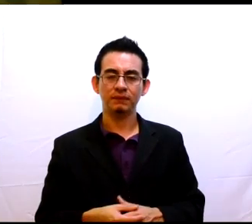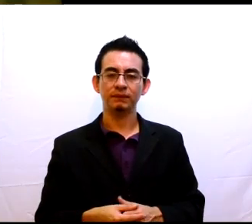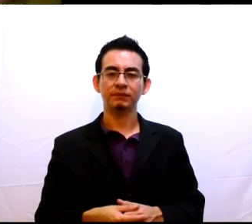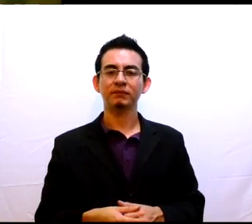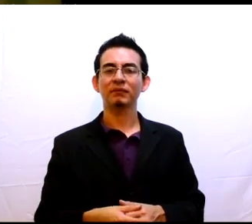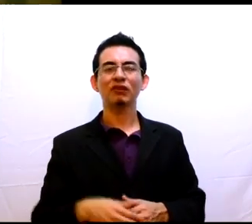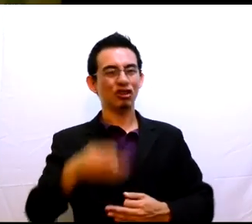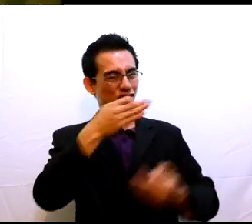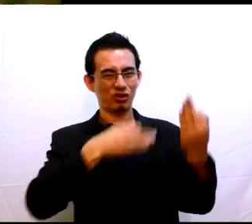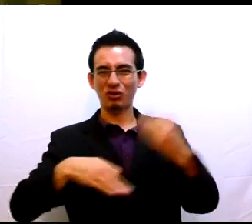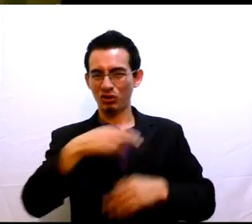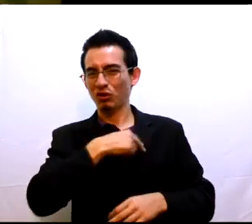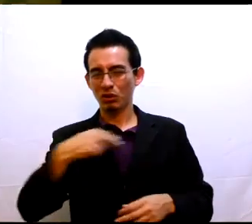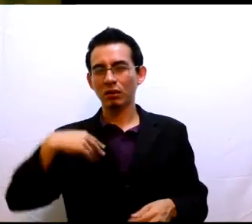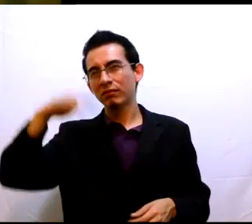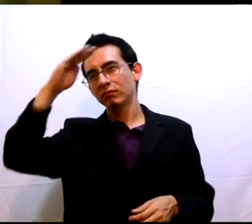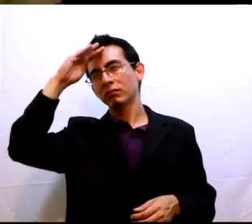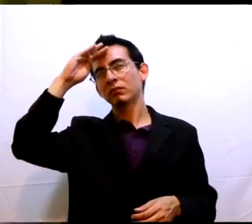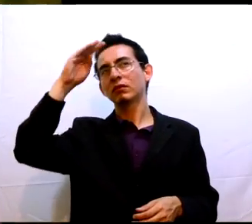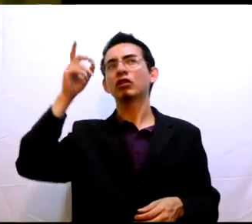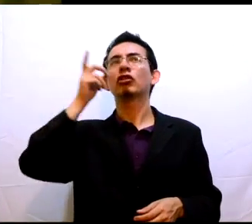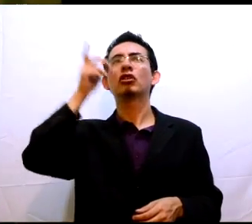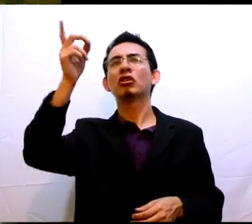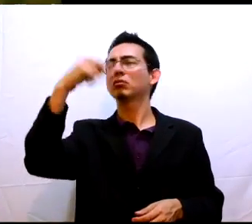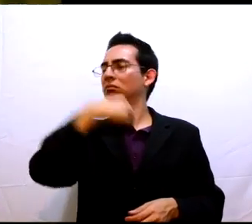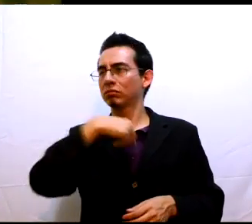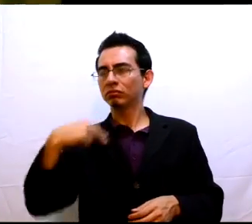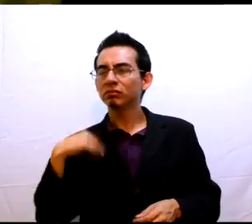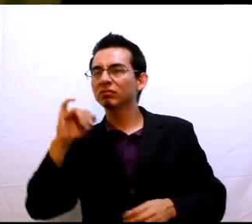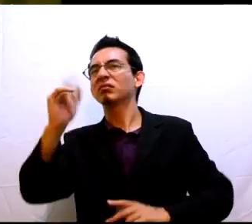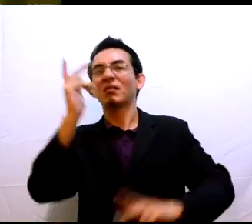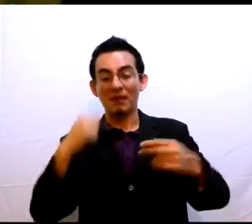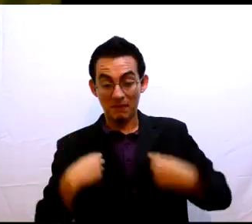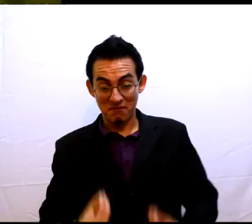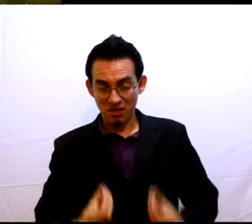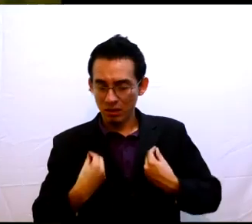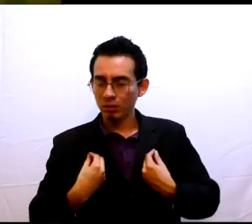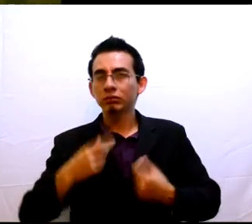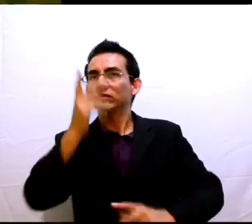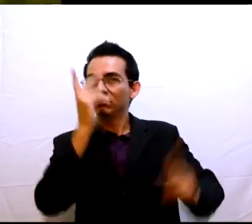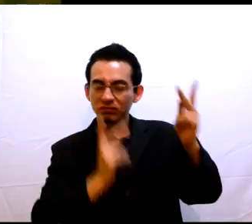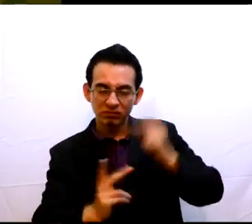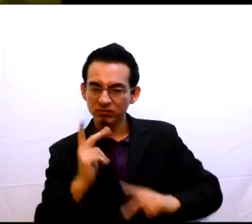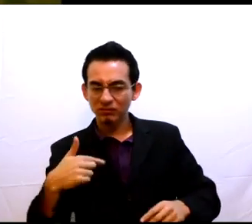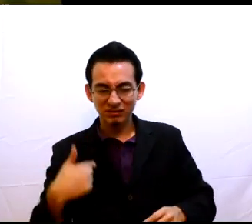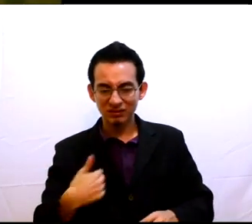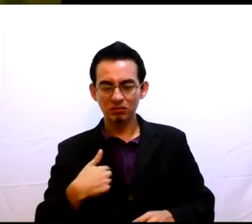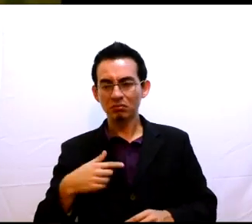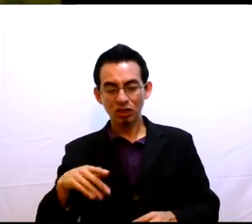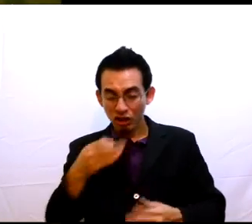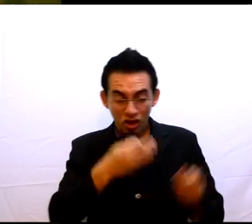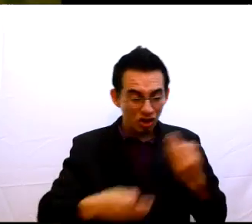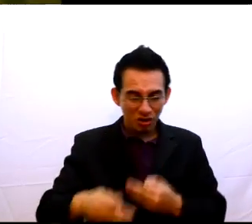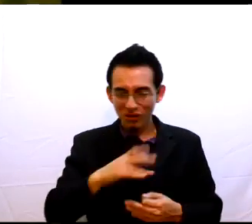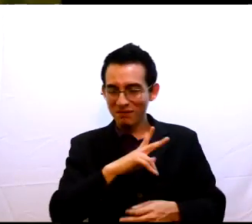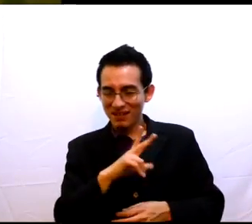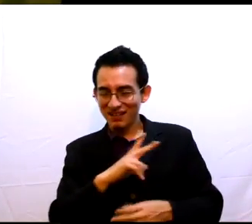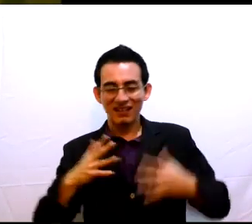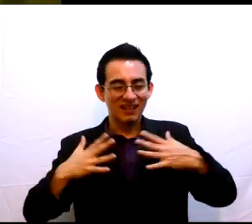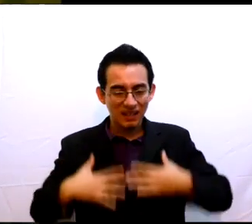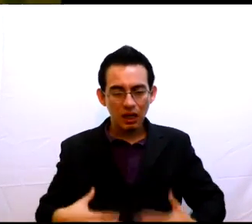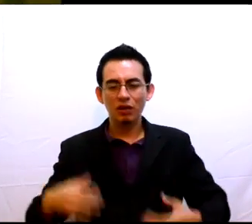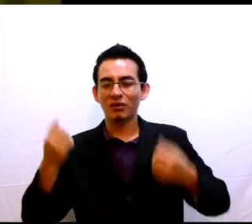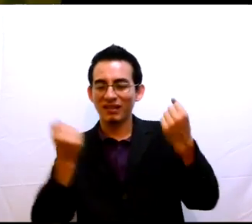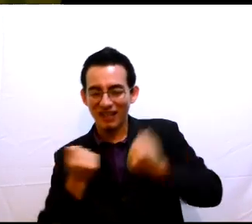porque todos hemos oído no nos presta la vida dios nos todo por gracia todo es un regalo de dios todo lo que tengo aún